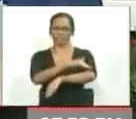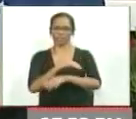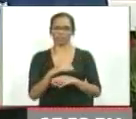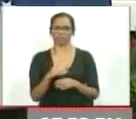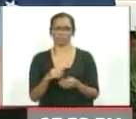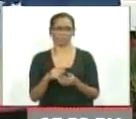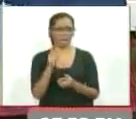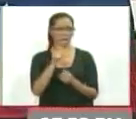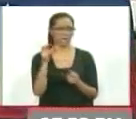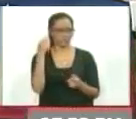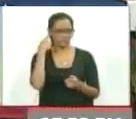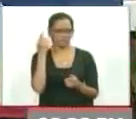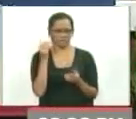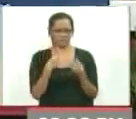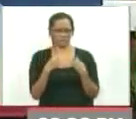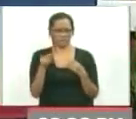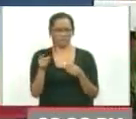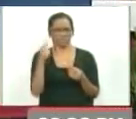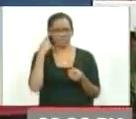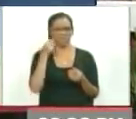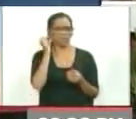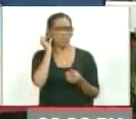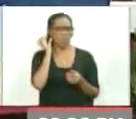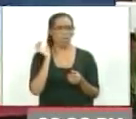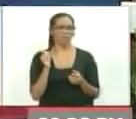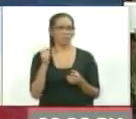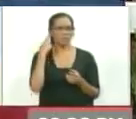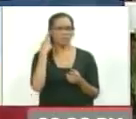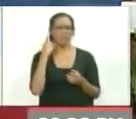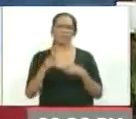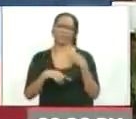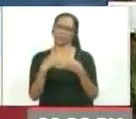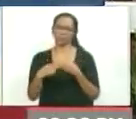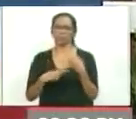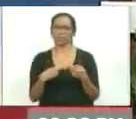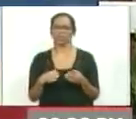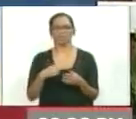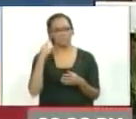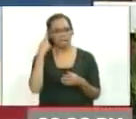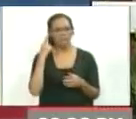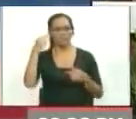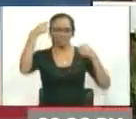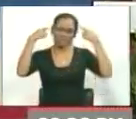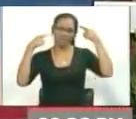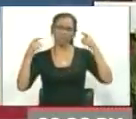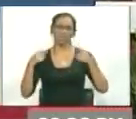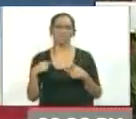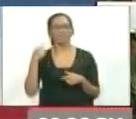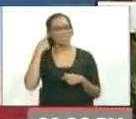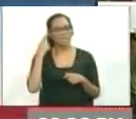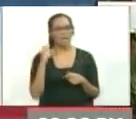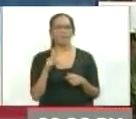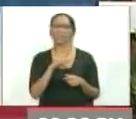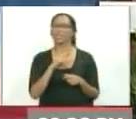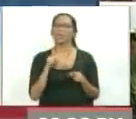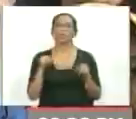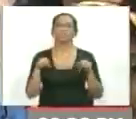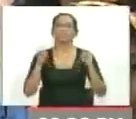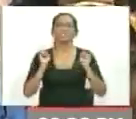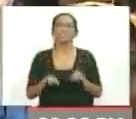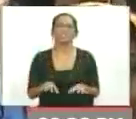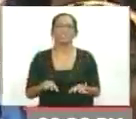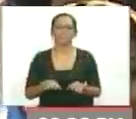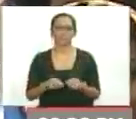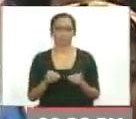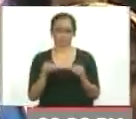ahí. Y saben que es mujer. Y saben que es revolucionaria. Y saben que es chavista. Y saben que no se rinde. ¿Eso